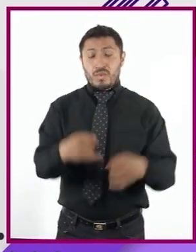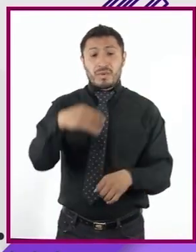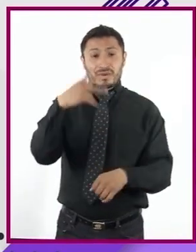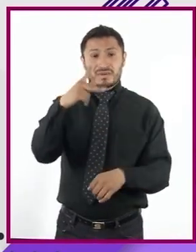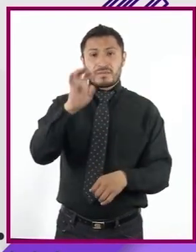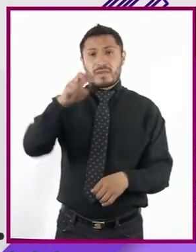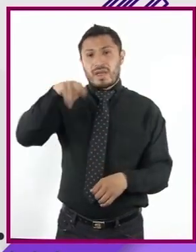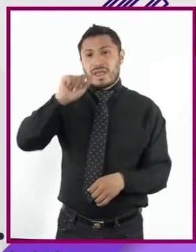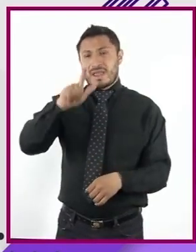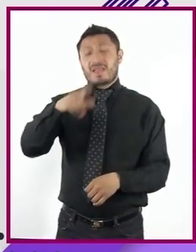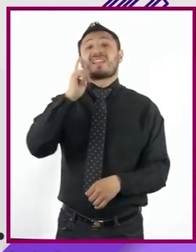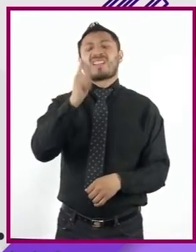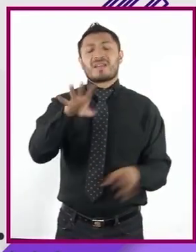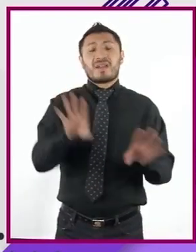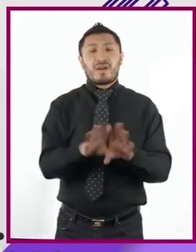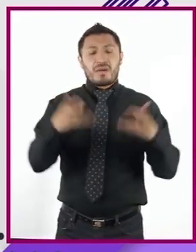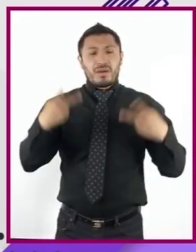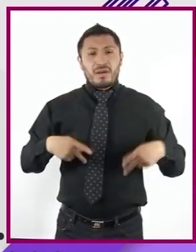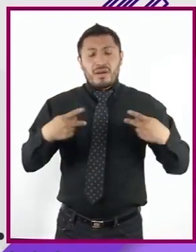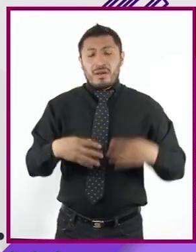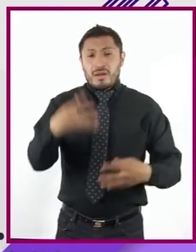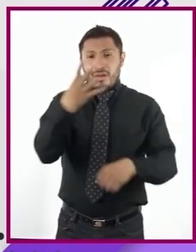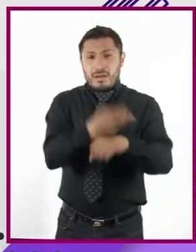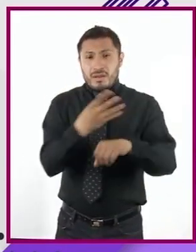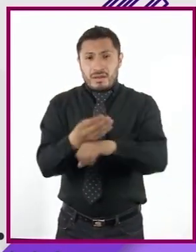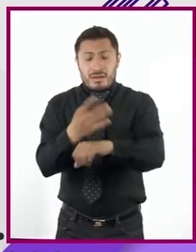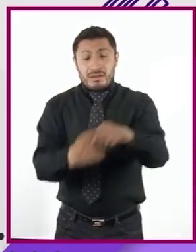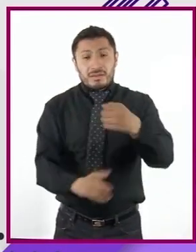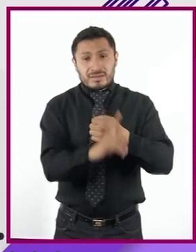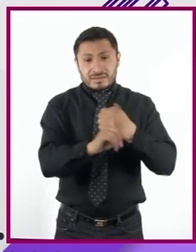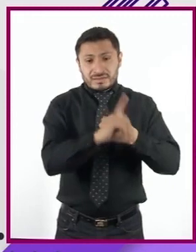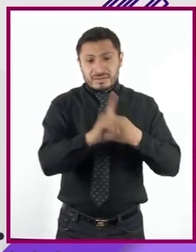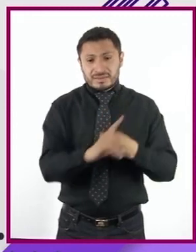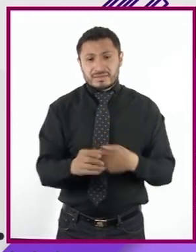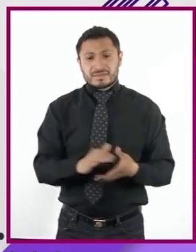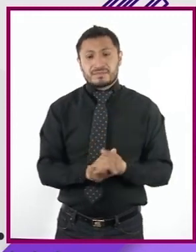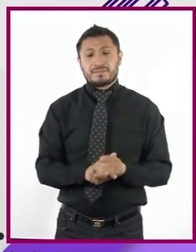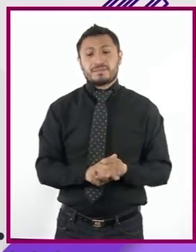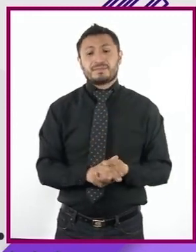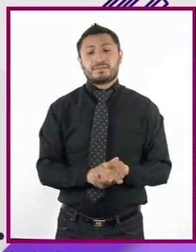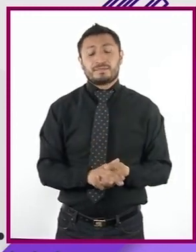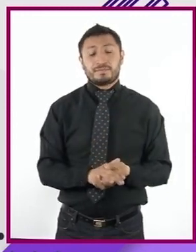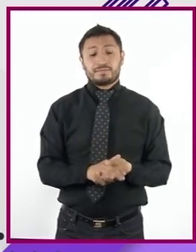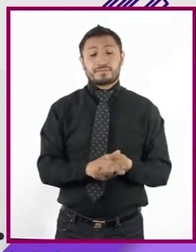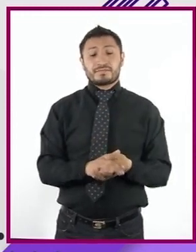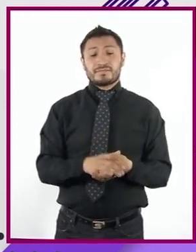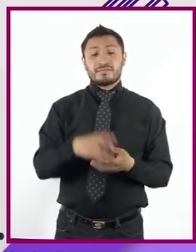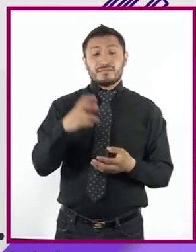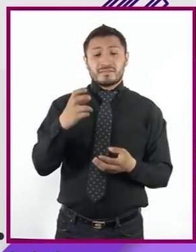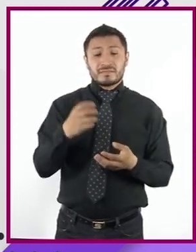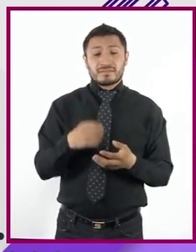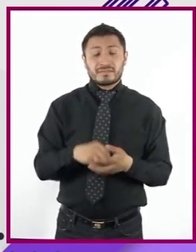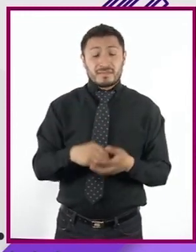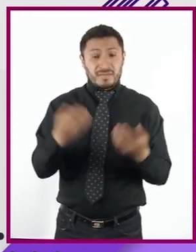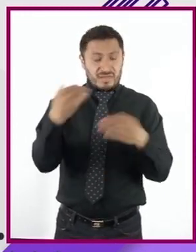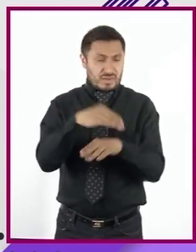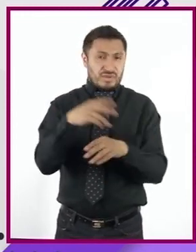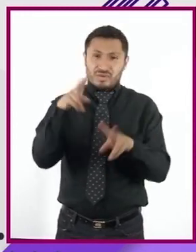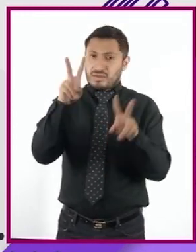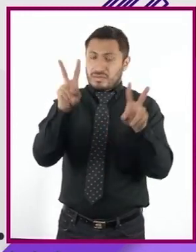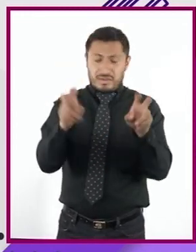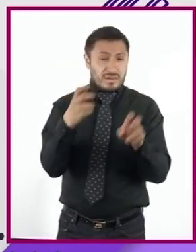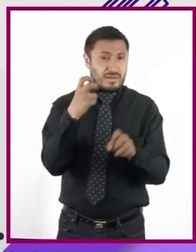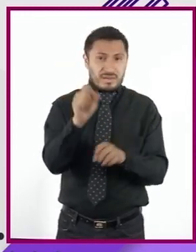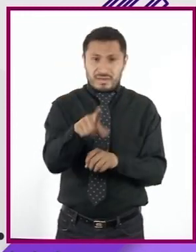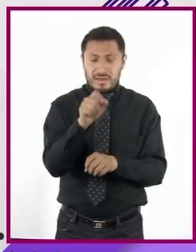quien resolverá los delitos del fuero común, a diferencia de los jueces de distrito en materia penal,